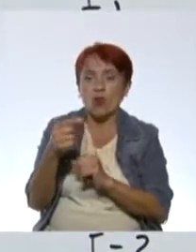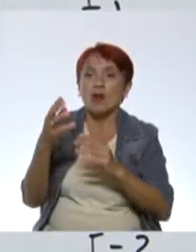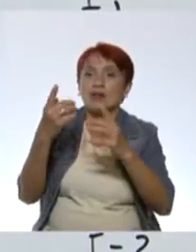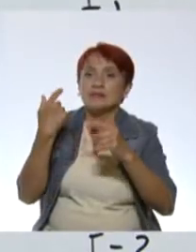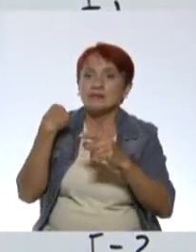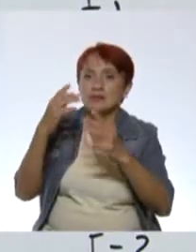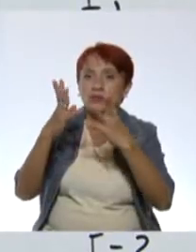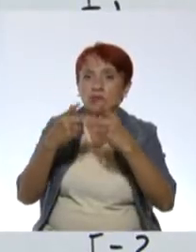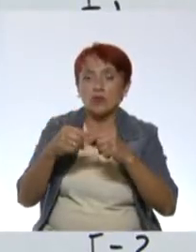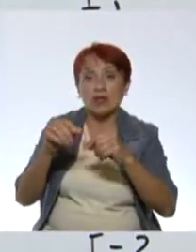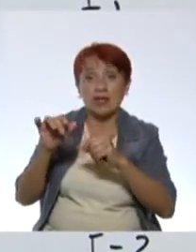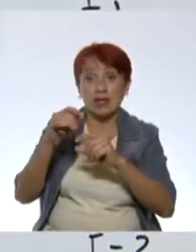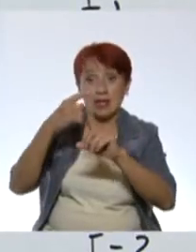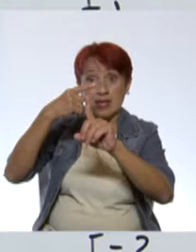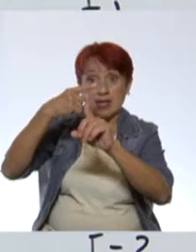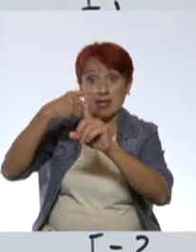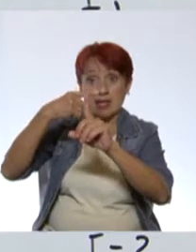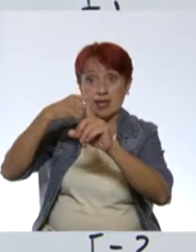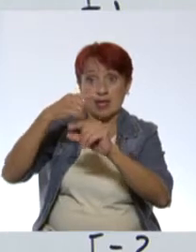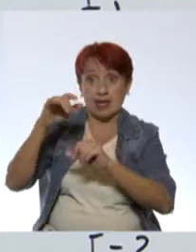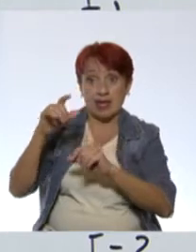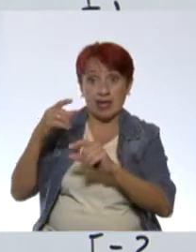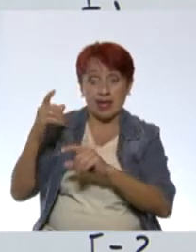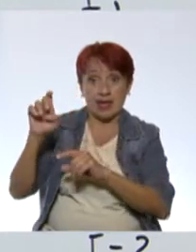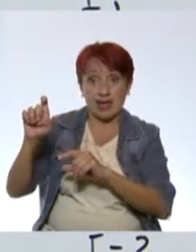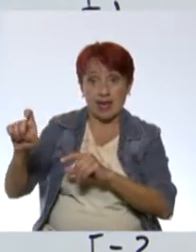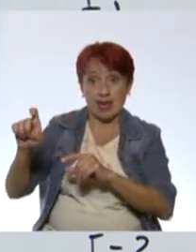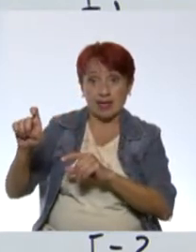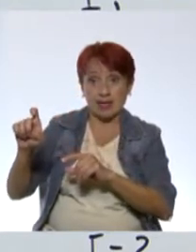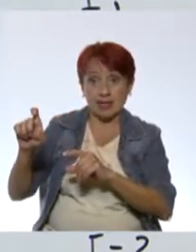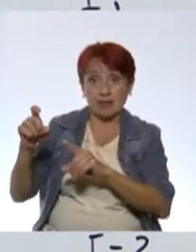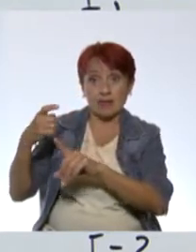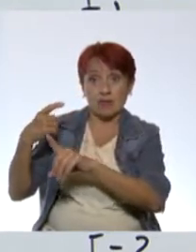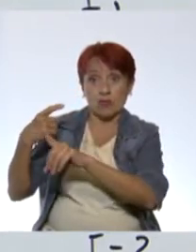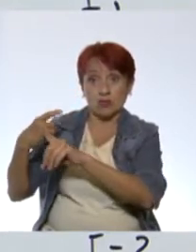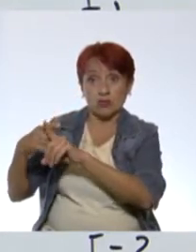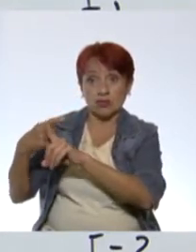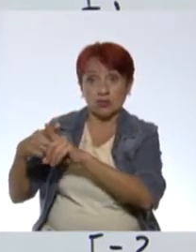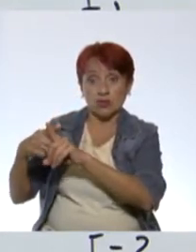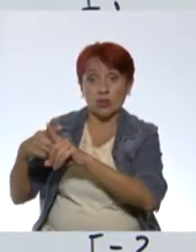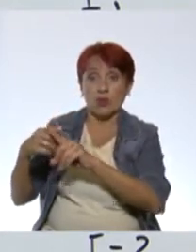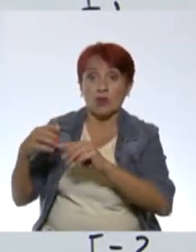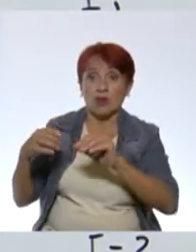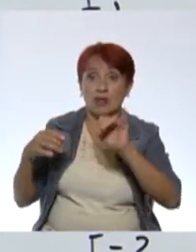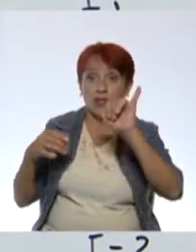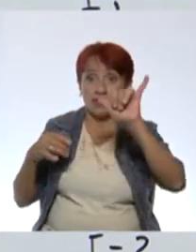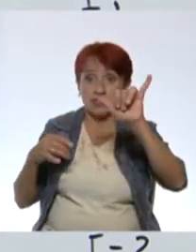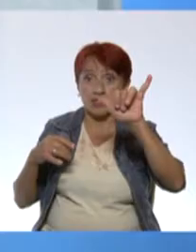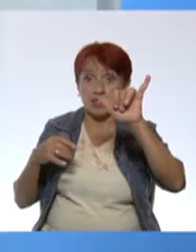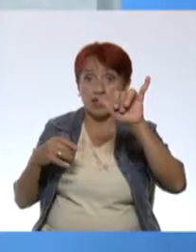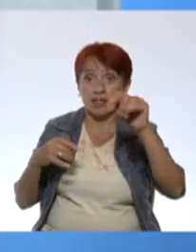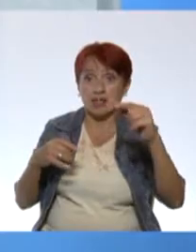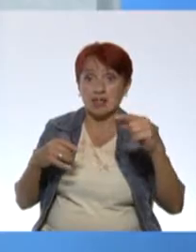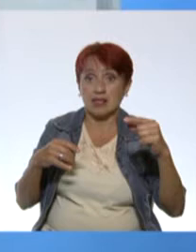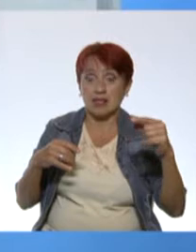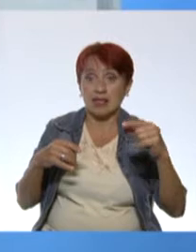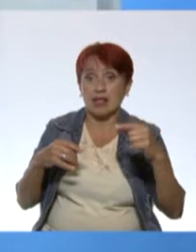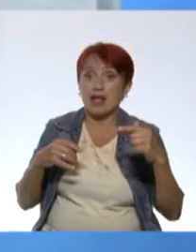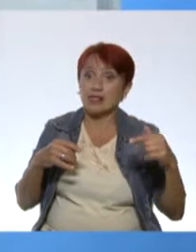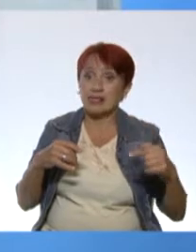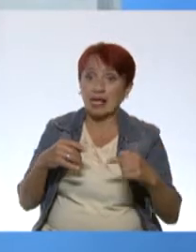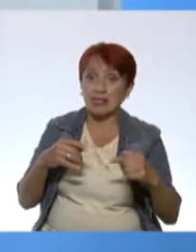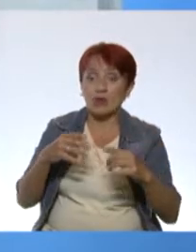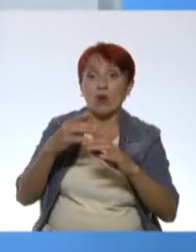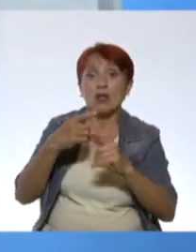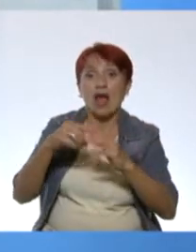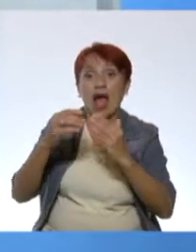su coordenada: X, Y, X negativo y Y negativo. ¿Okay? Recordando que